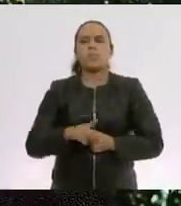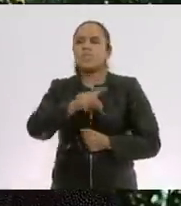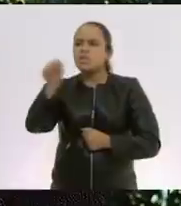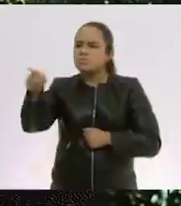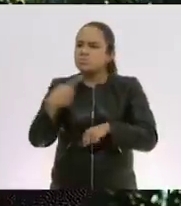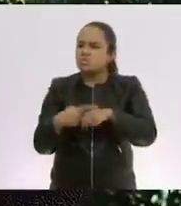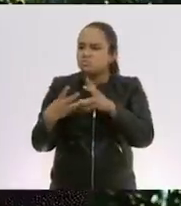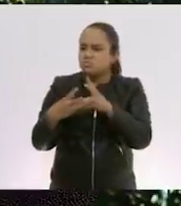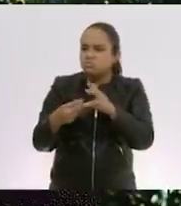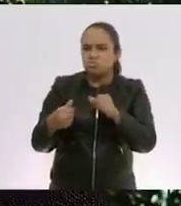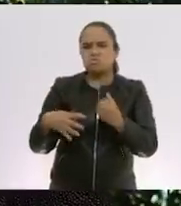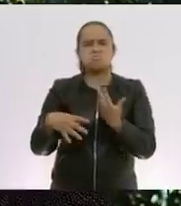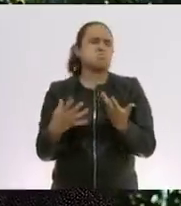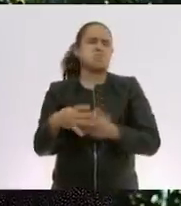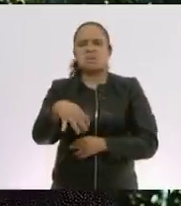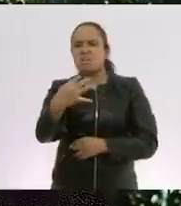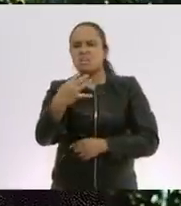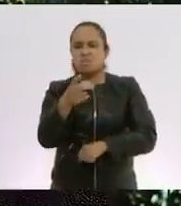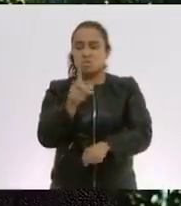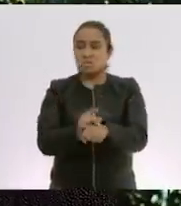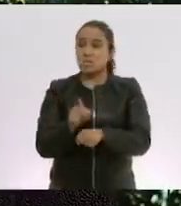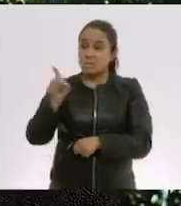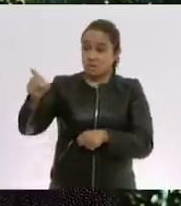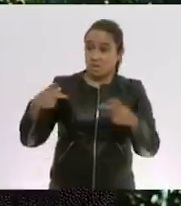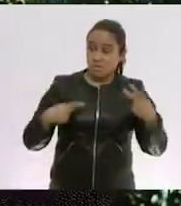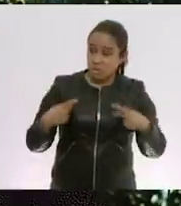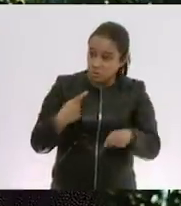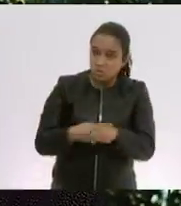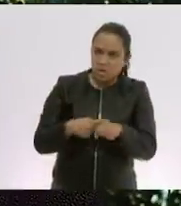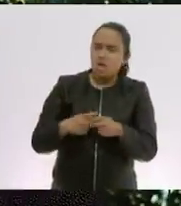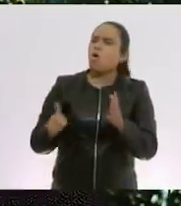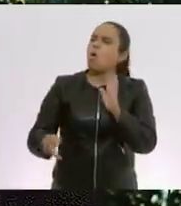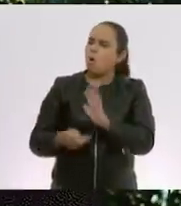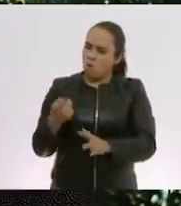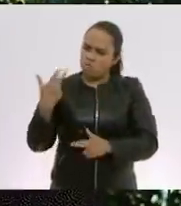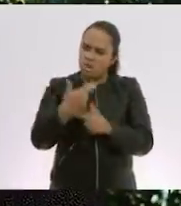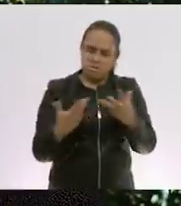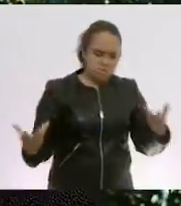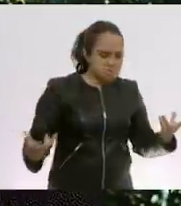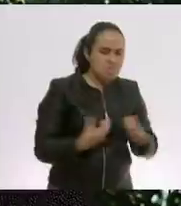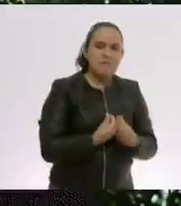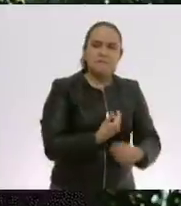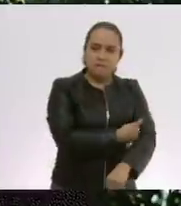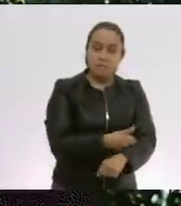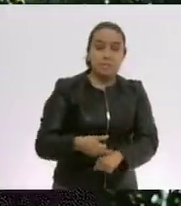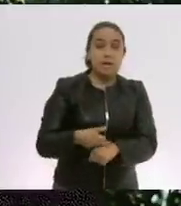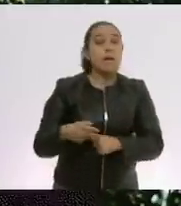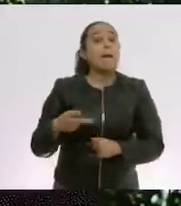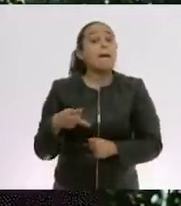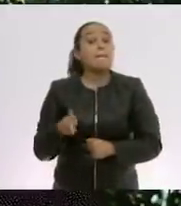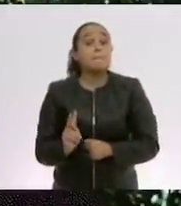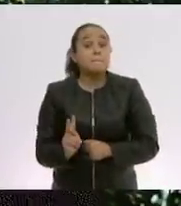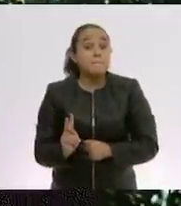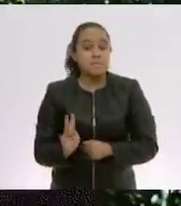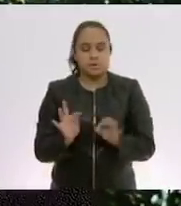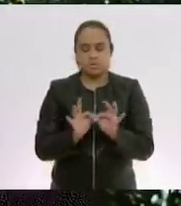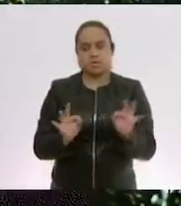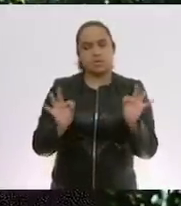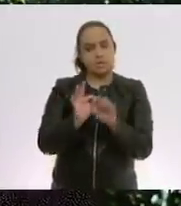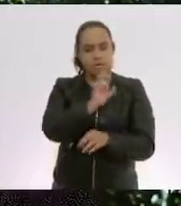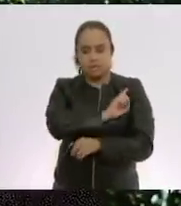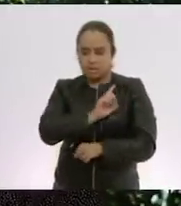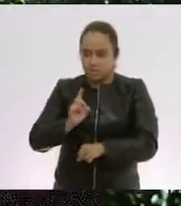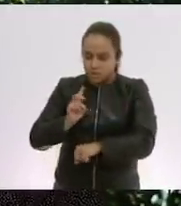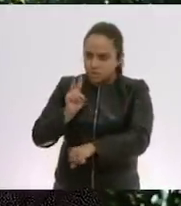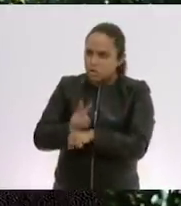días. En 14 días ya el paciente puede regresar a estar con su familia. Sin embargo, es muy importante vigilar muy